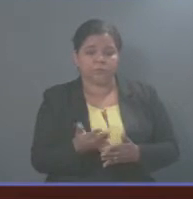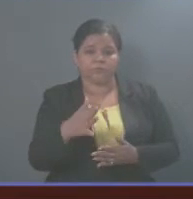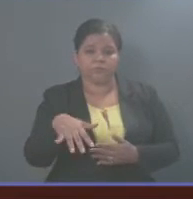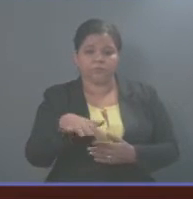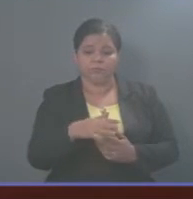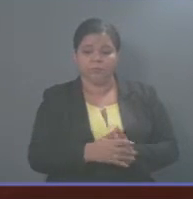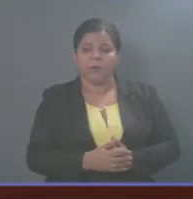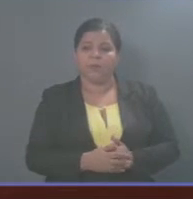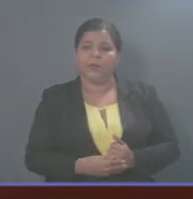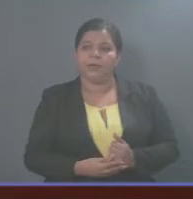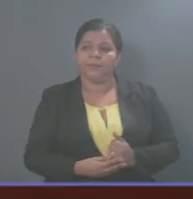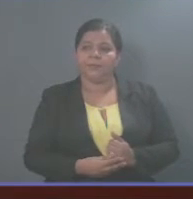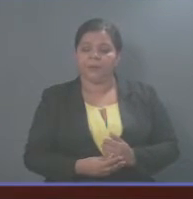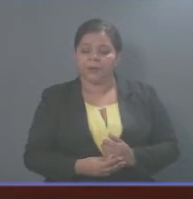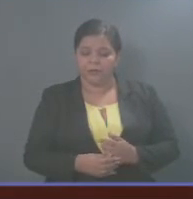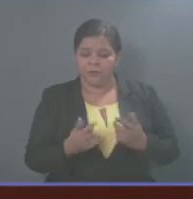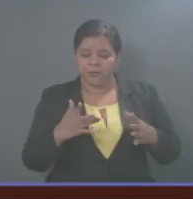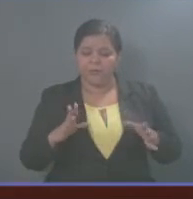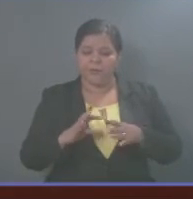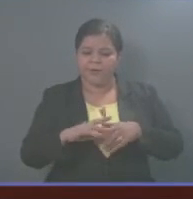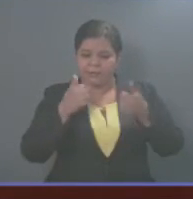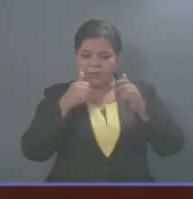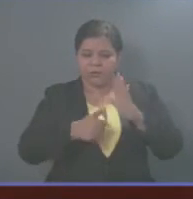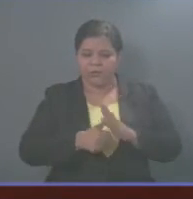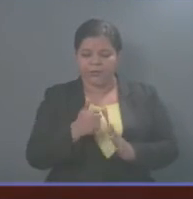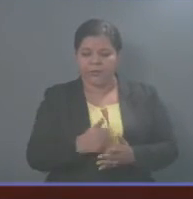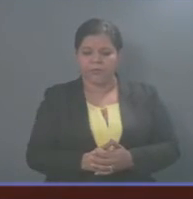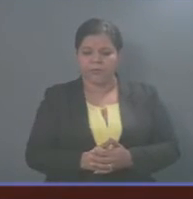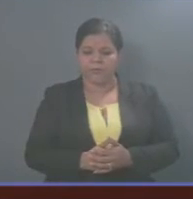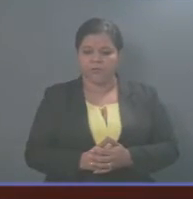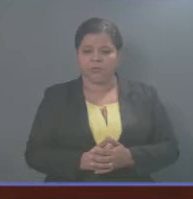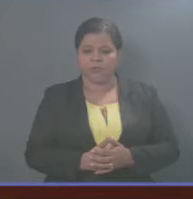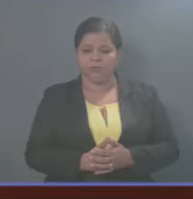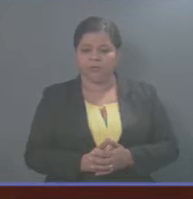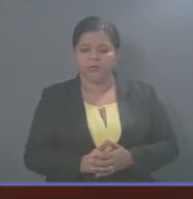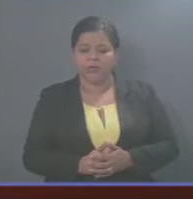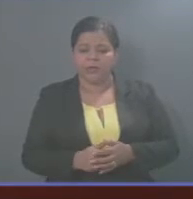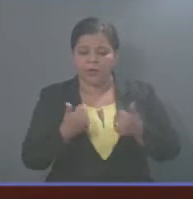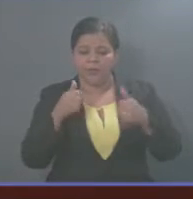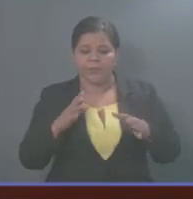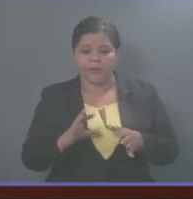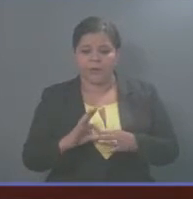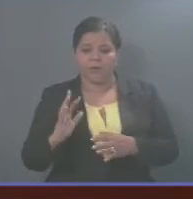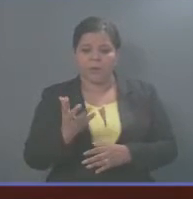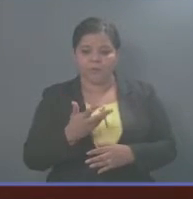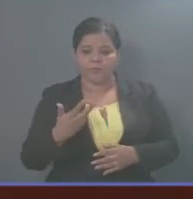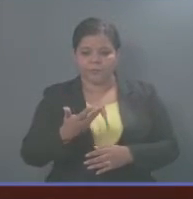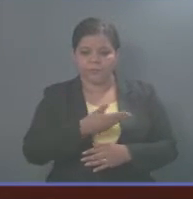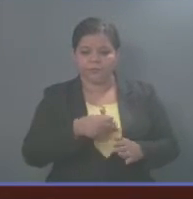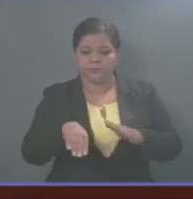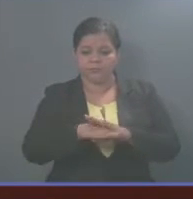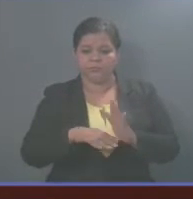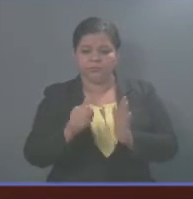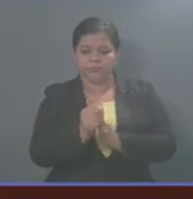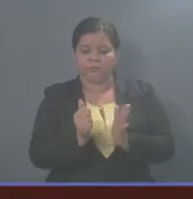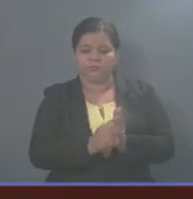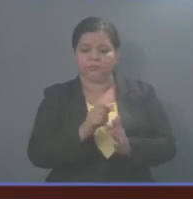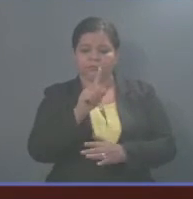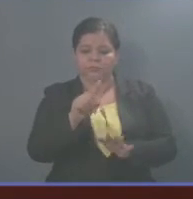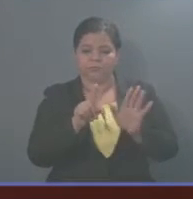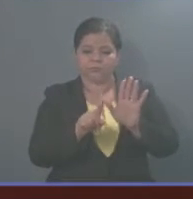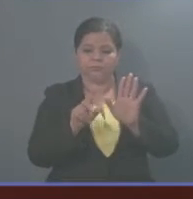Estado. F3, moción de diputados de Arena en el sentido que en base al artículo